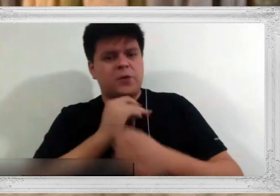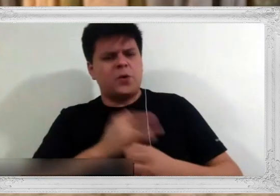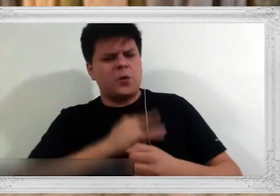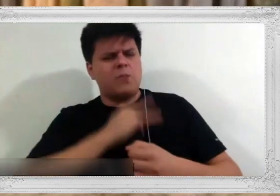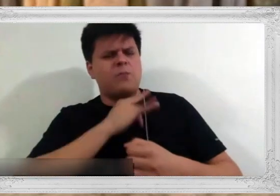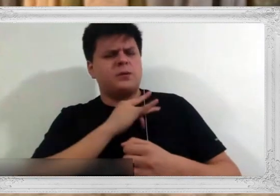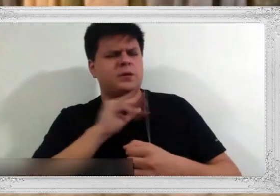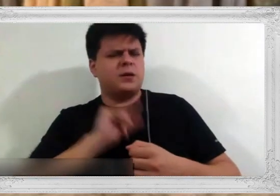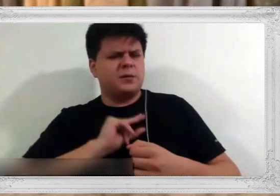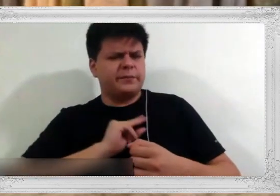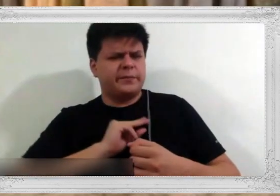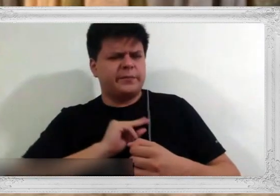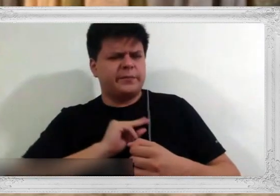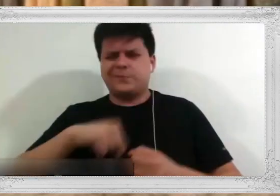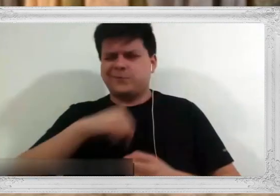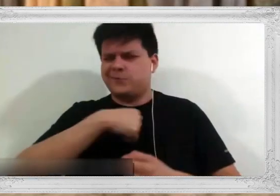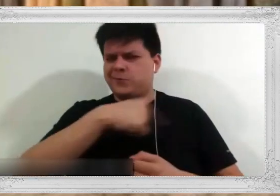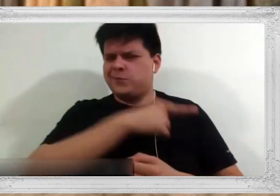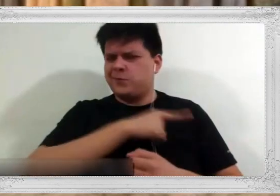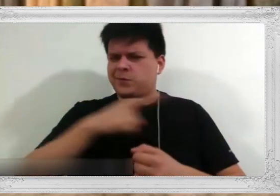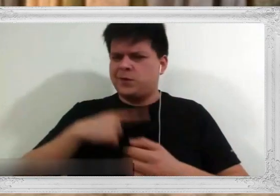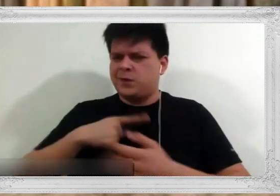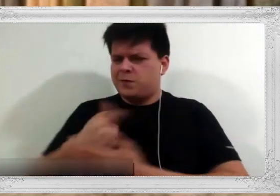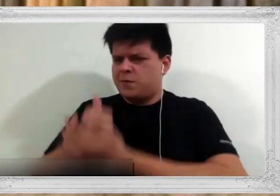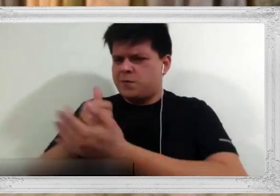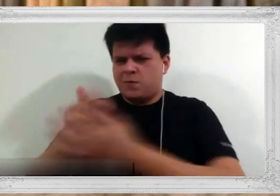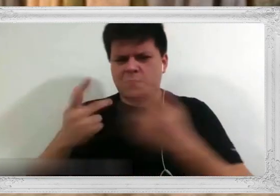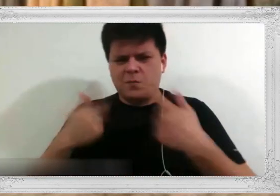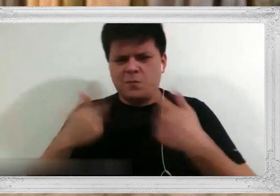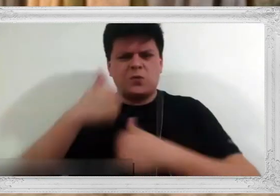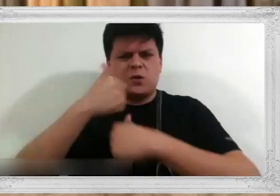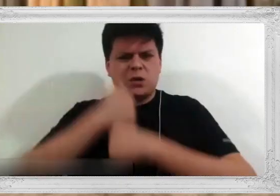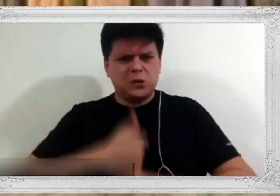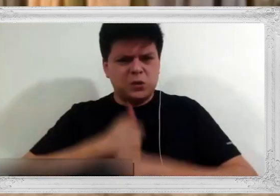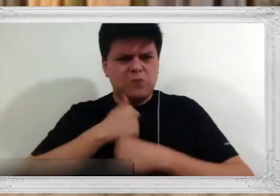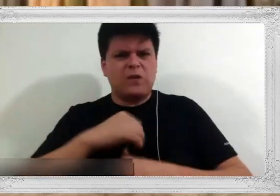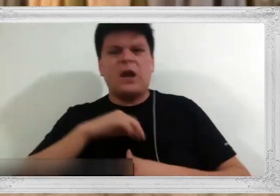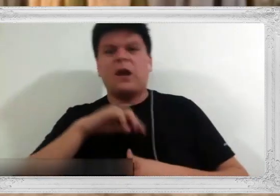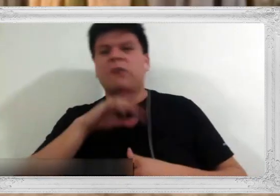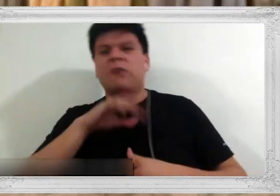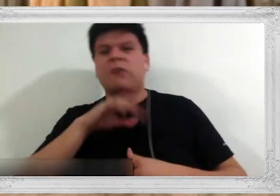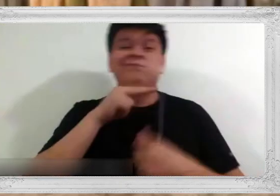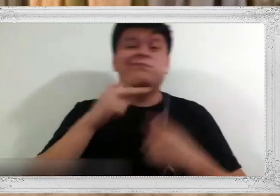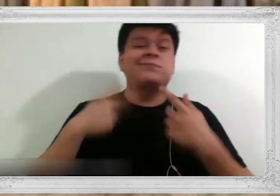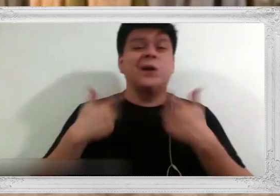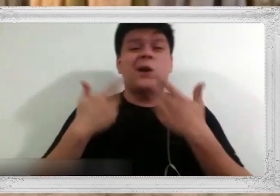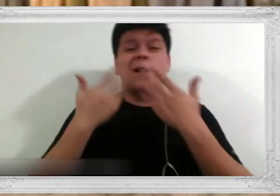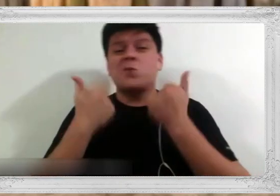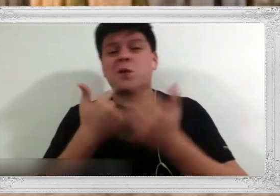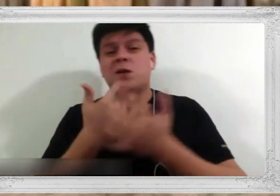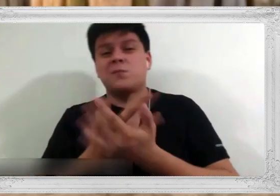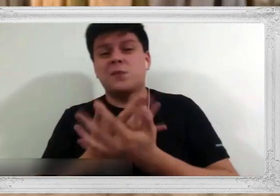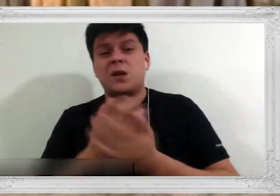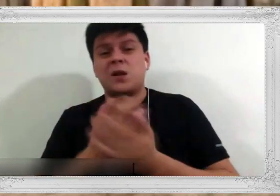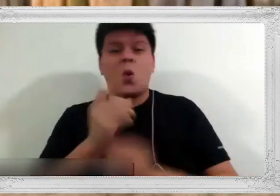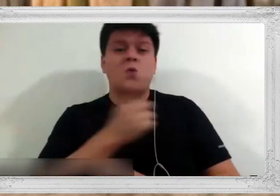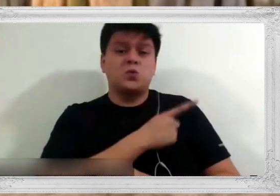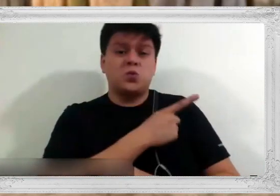con los que sufren, los que están angustiados, los que han perdido la esperanza o están solos.